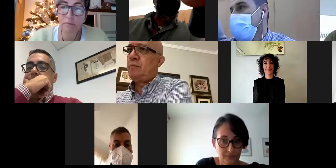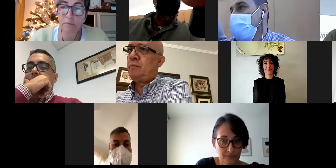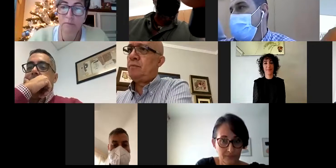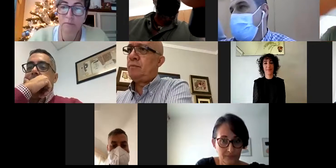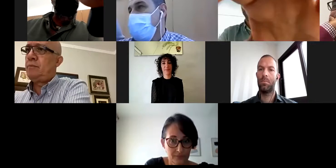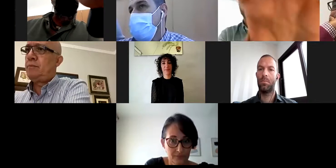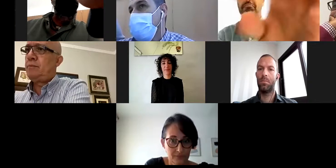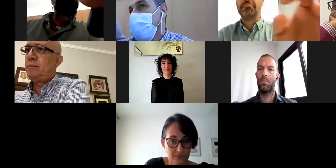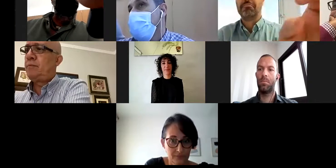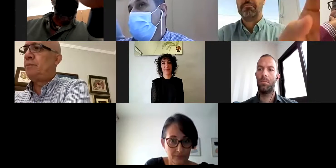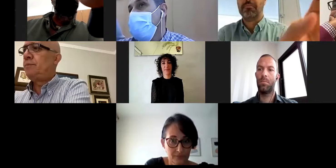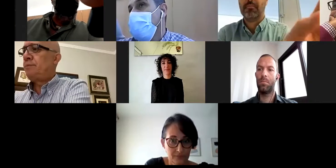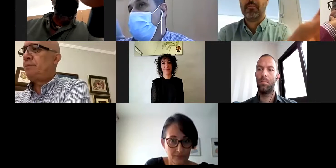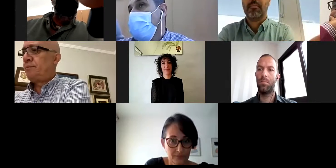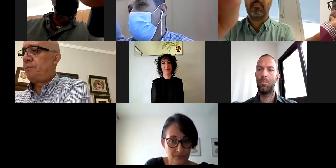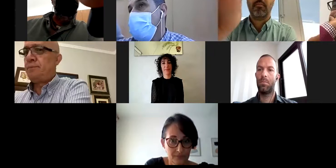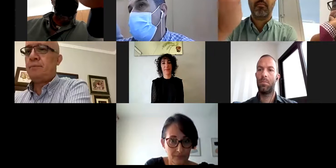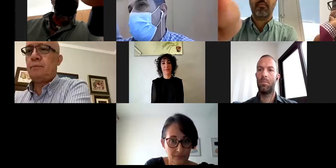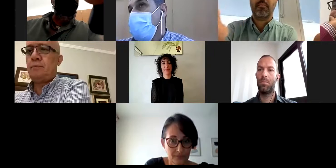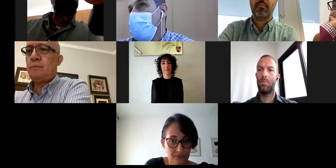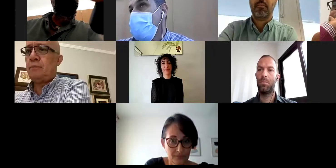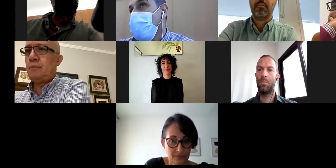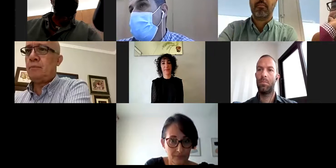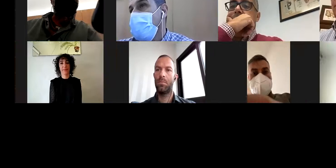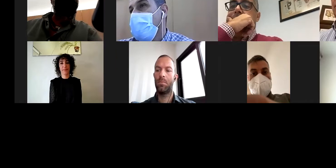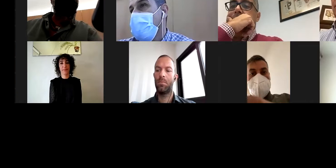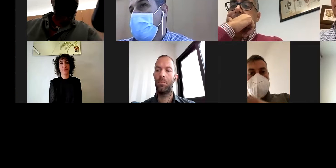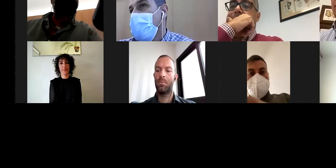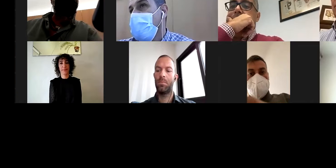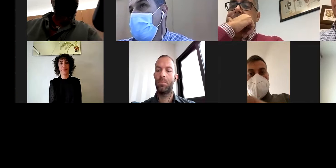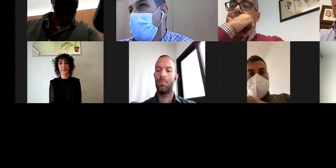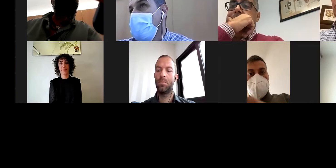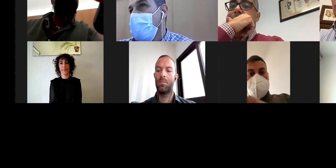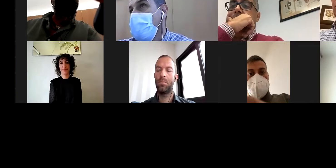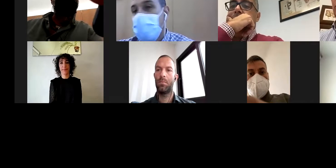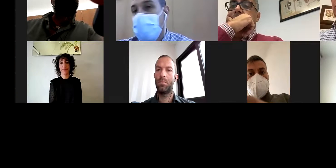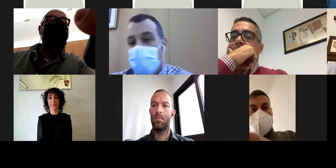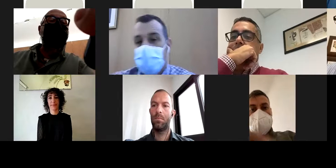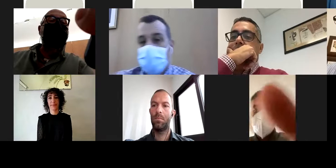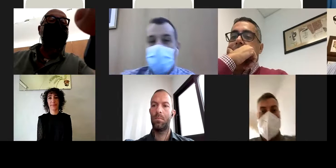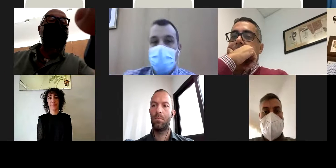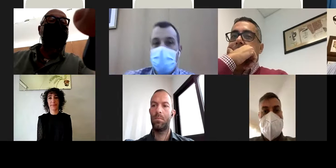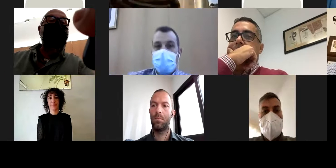Redmi, no sé quién fue. No sé. Que se grabe todo esto.